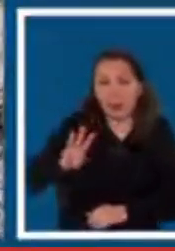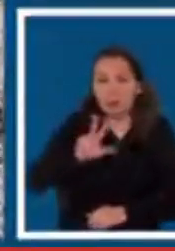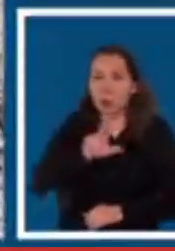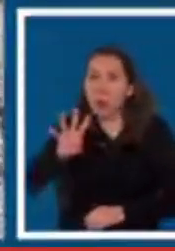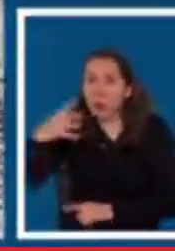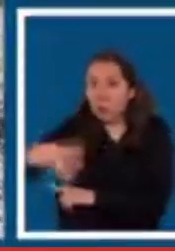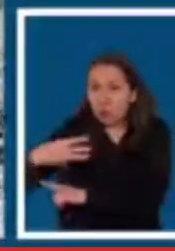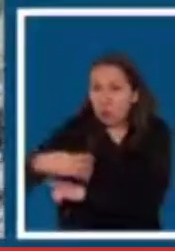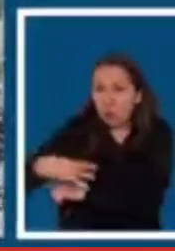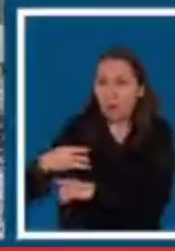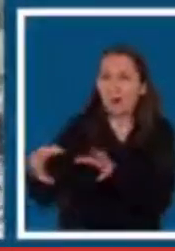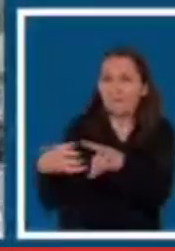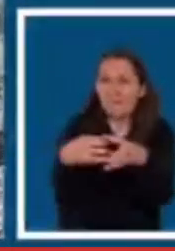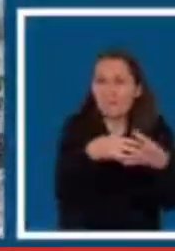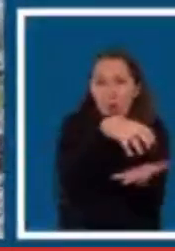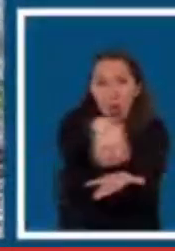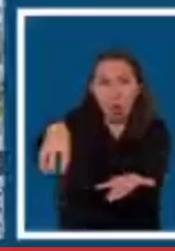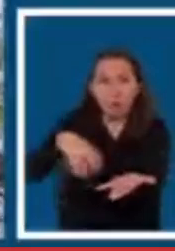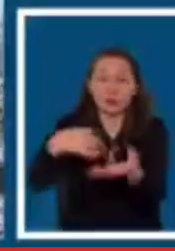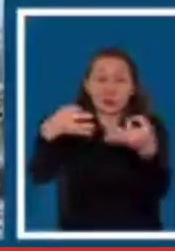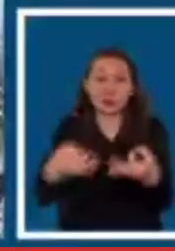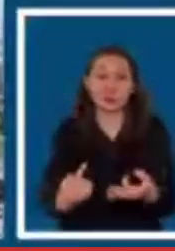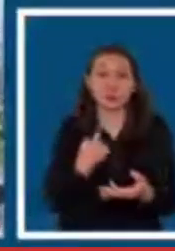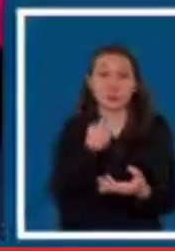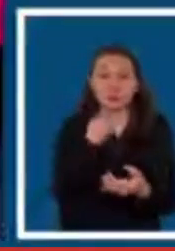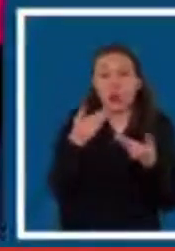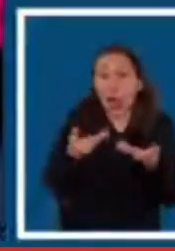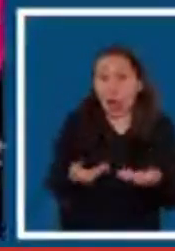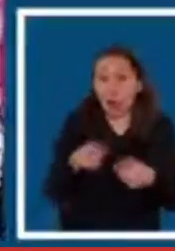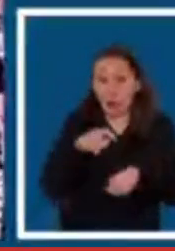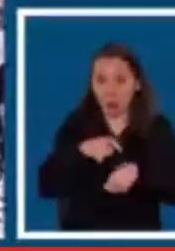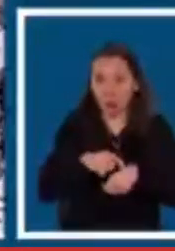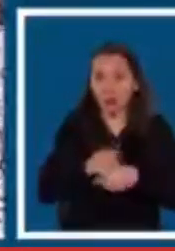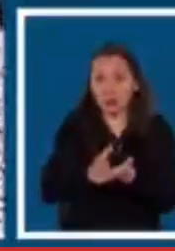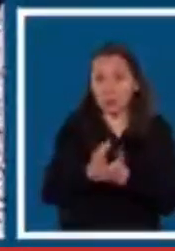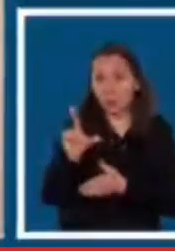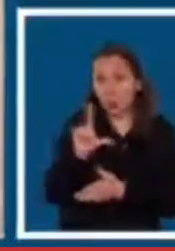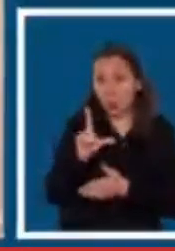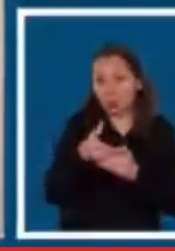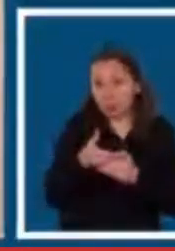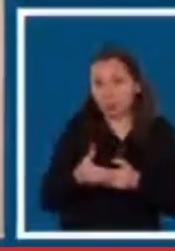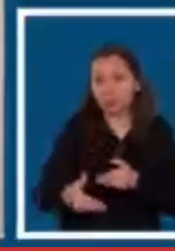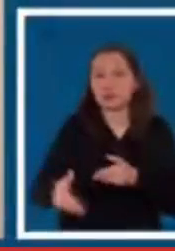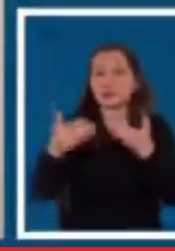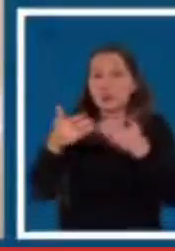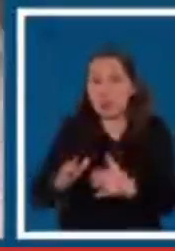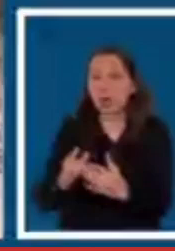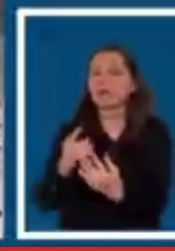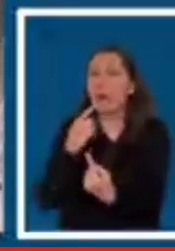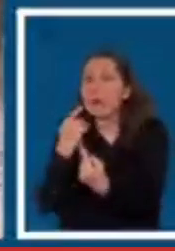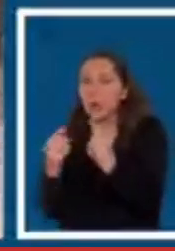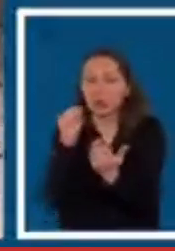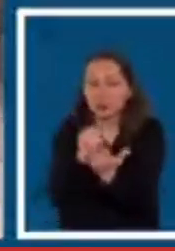que son de las comunas respectivamente afectadas están en este momento desde el día lunes en adelante llevando adelante